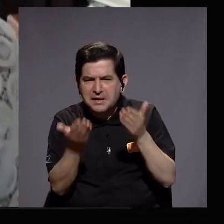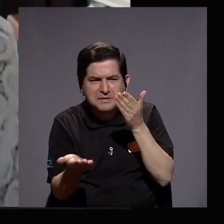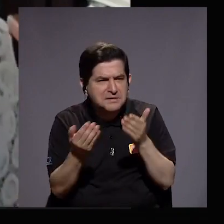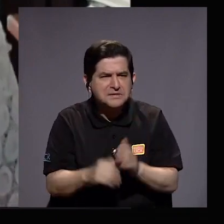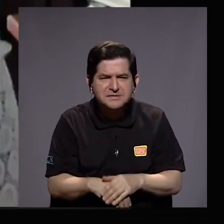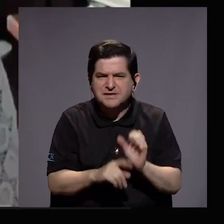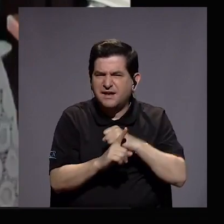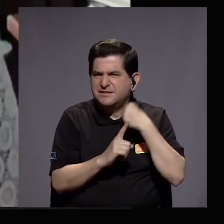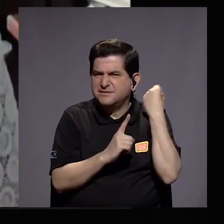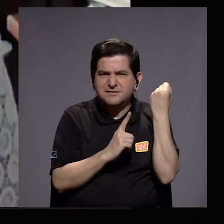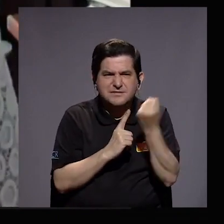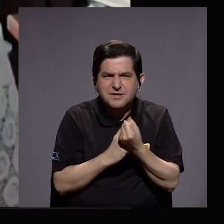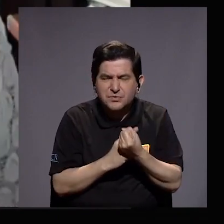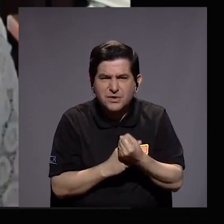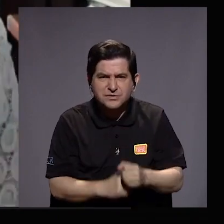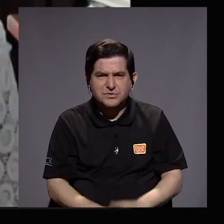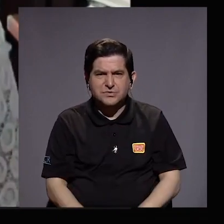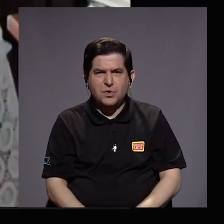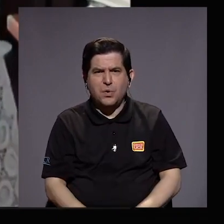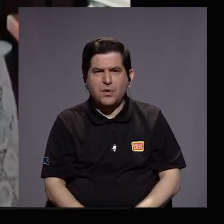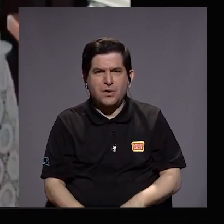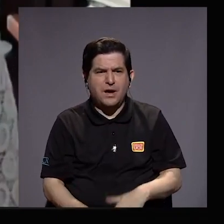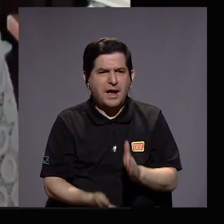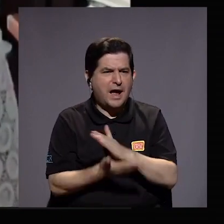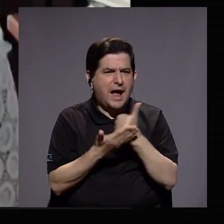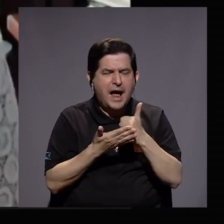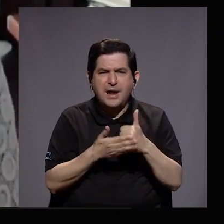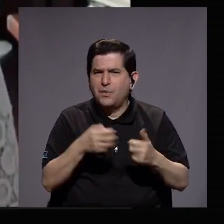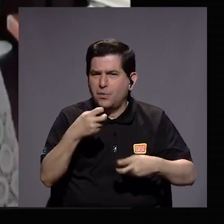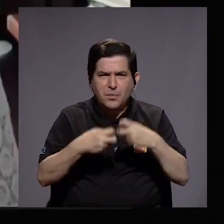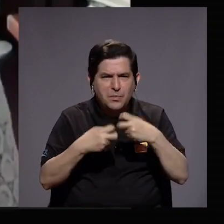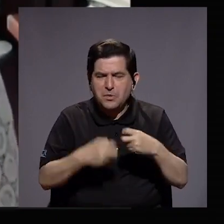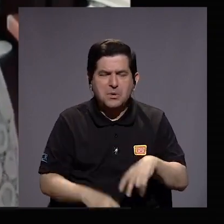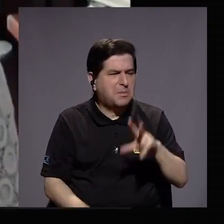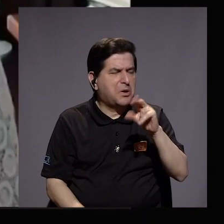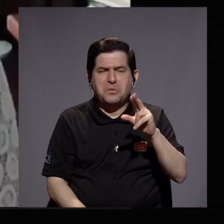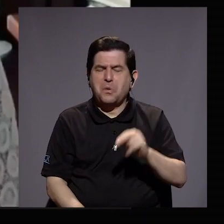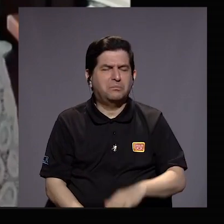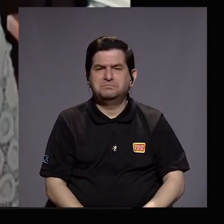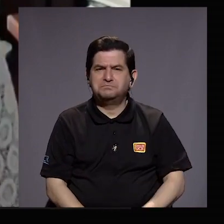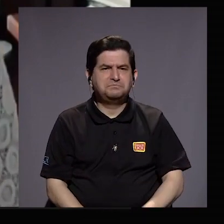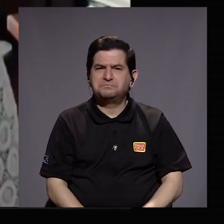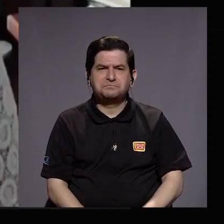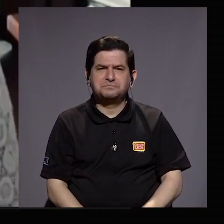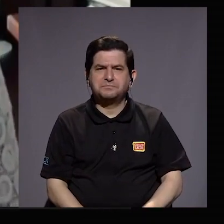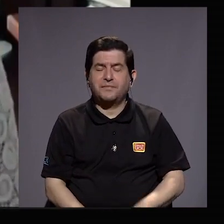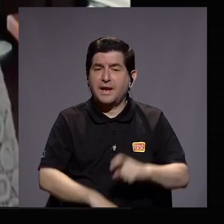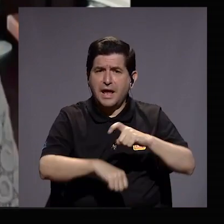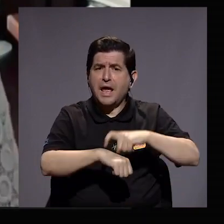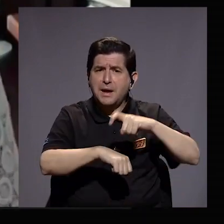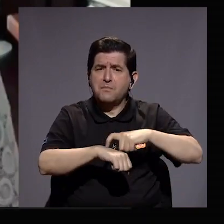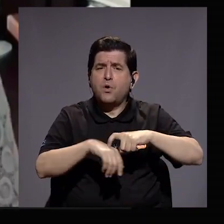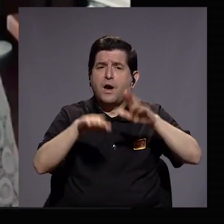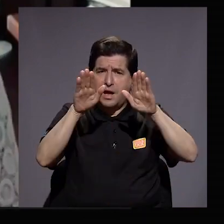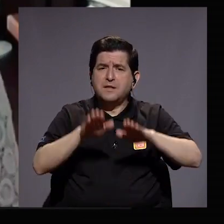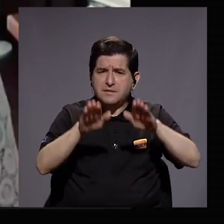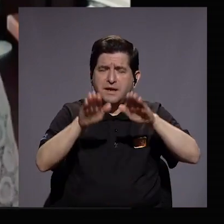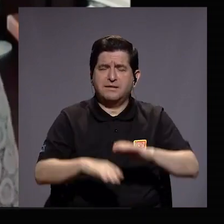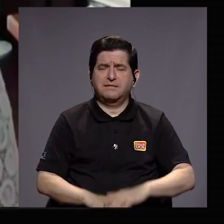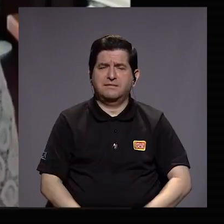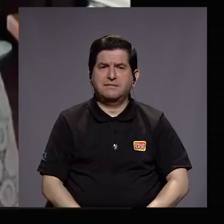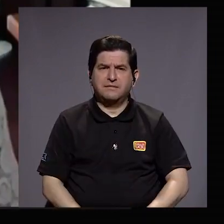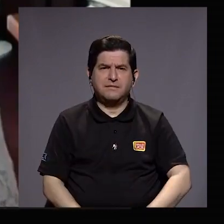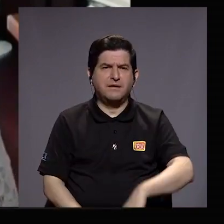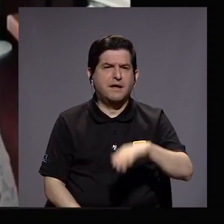presenciar o por lo menos saber que se habían cometido en la universidad, no, fue en realidad una